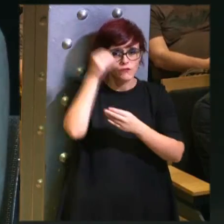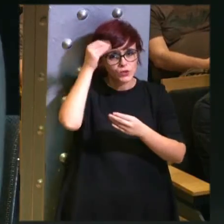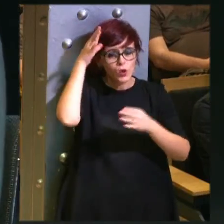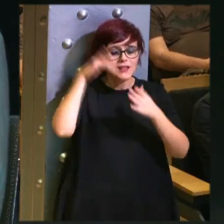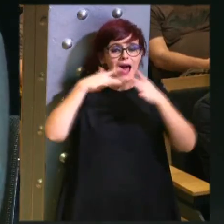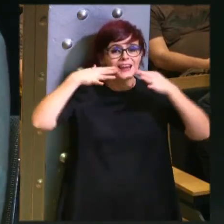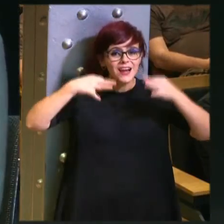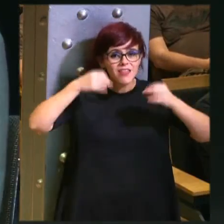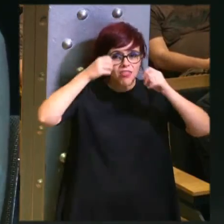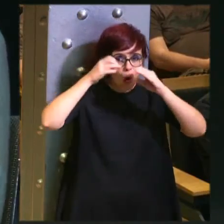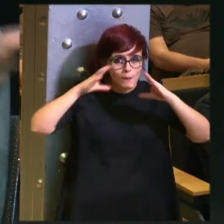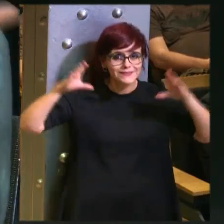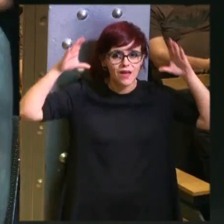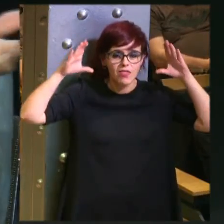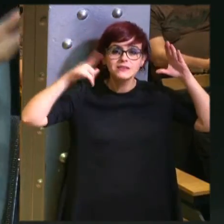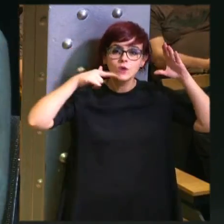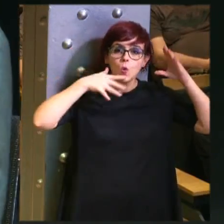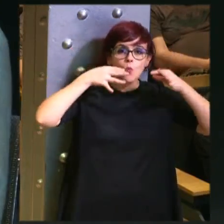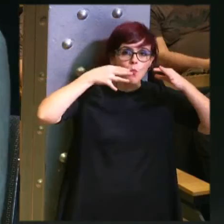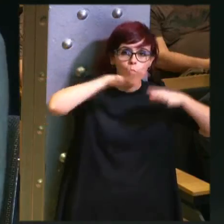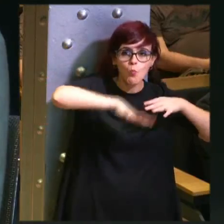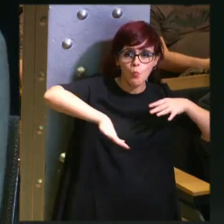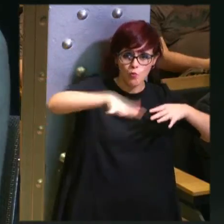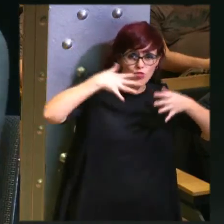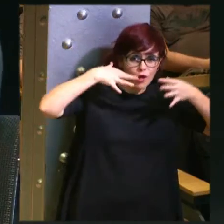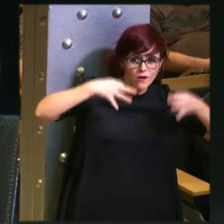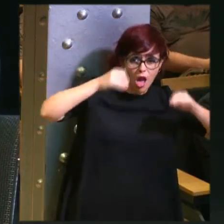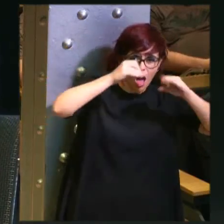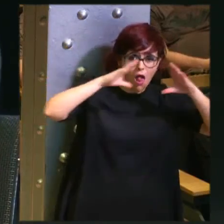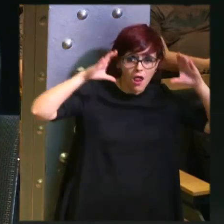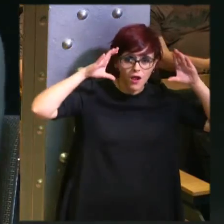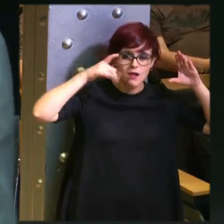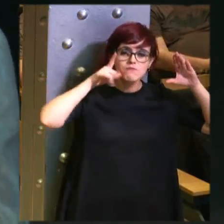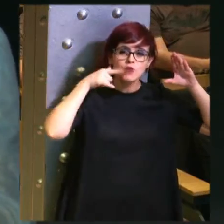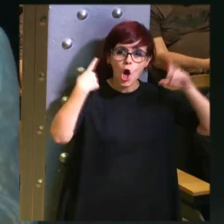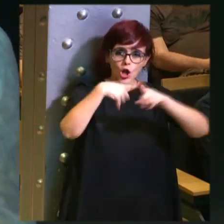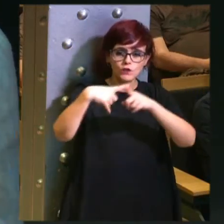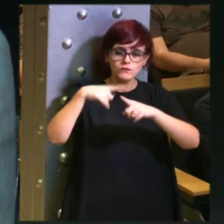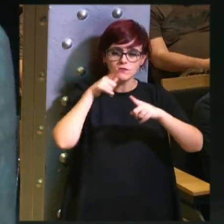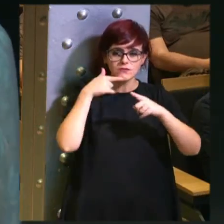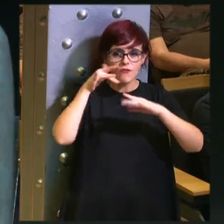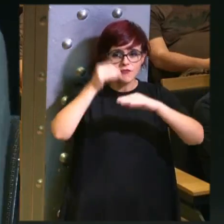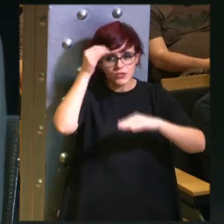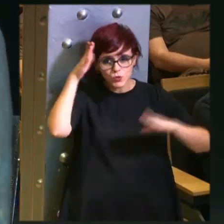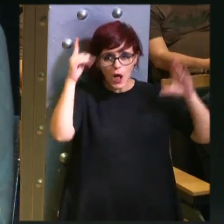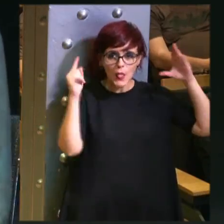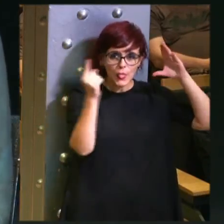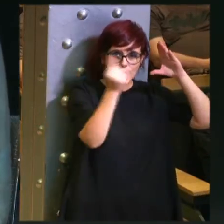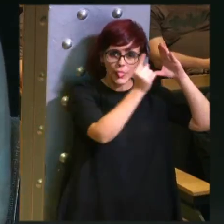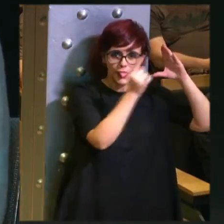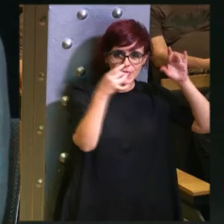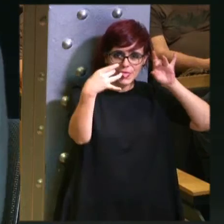realidad aumentada lo que hace es que ves parte del mundo real que tienes delante, pero con elementos virtuales que se integran con esa realidad.